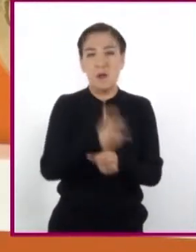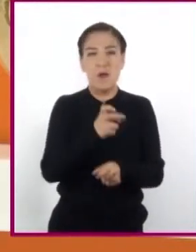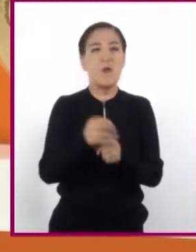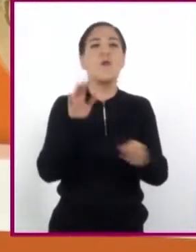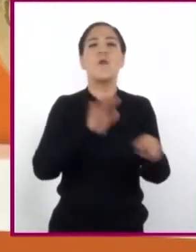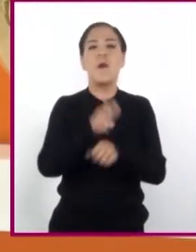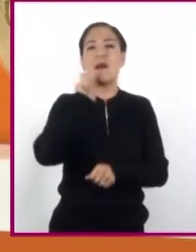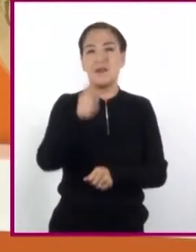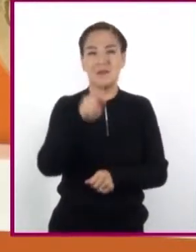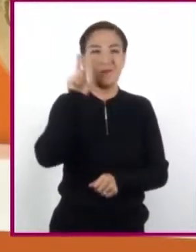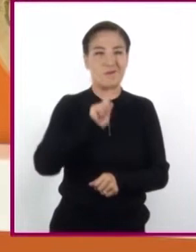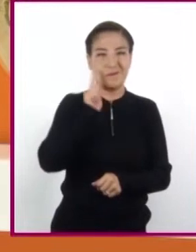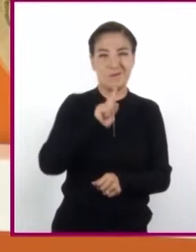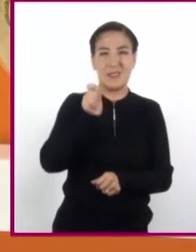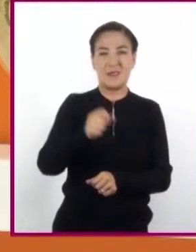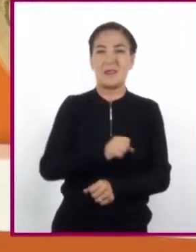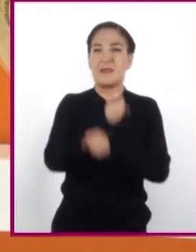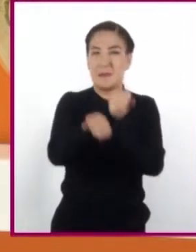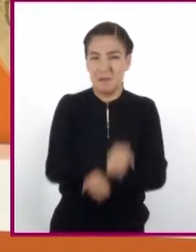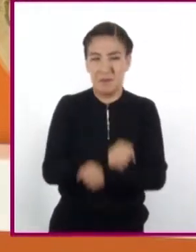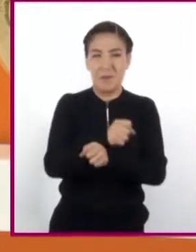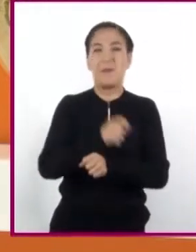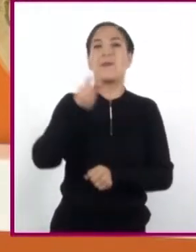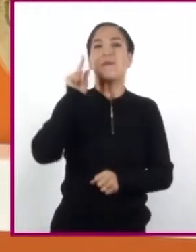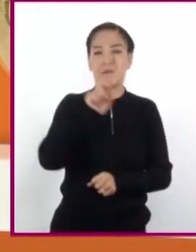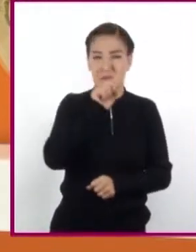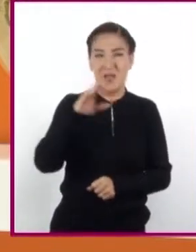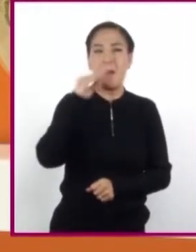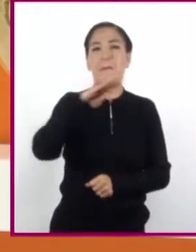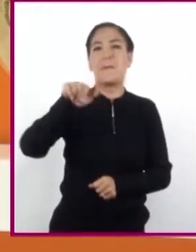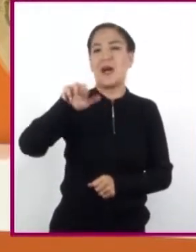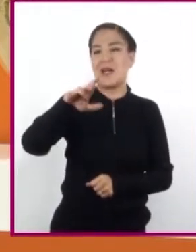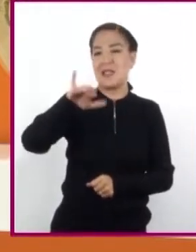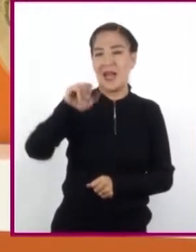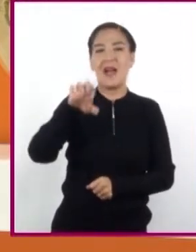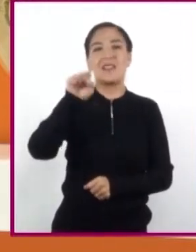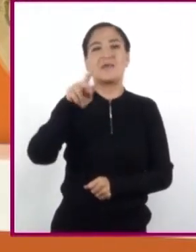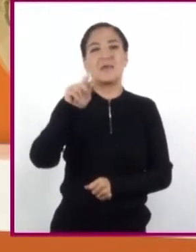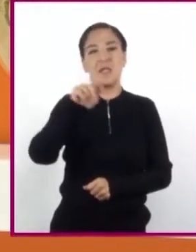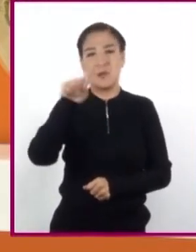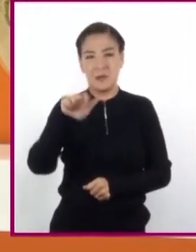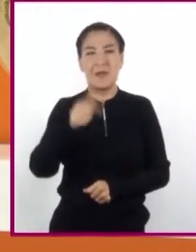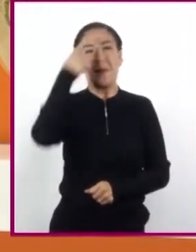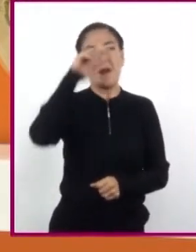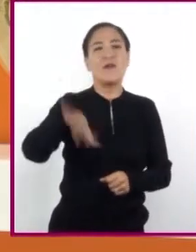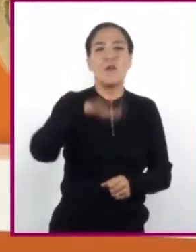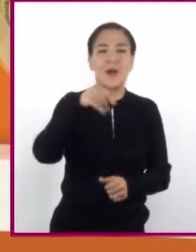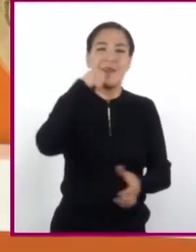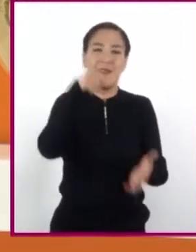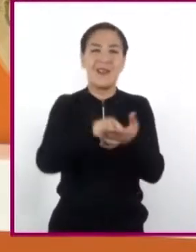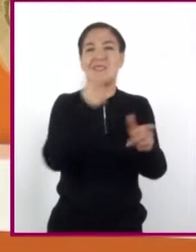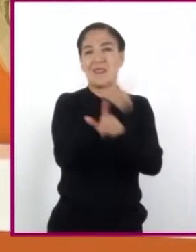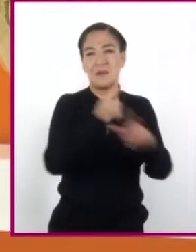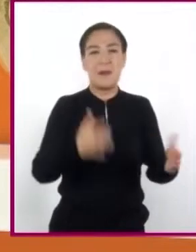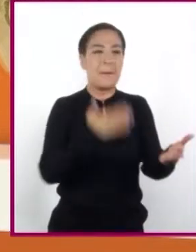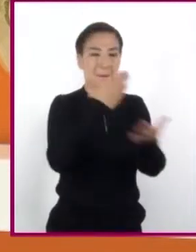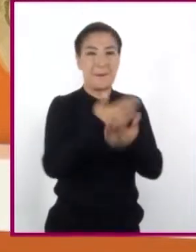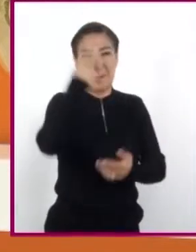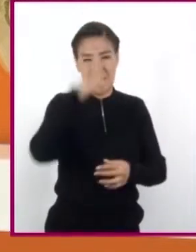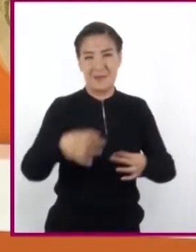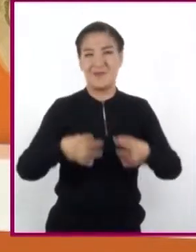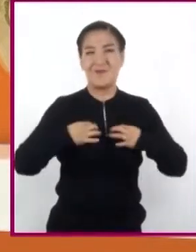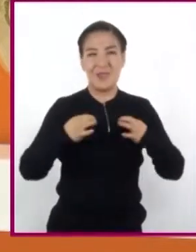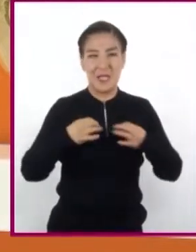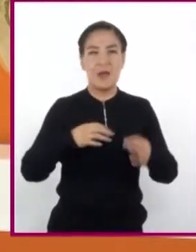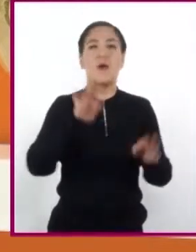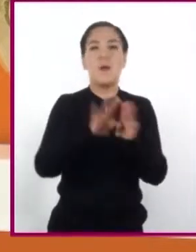otra esclava de nombre María Espinosa, quien buscaba su carta de libertad. Le pidió una camisa y vino para poder